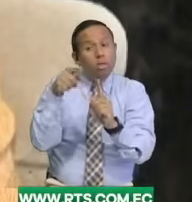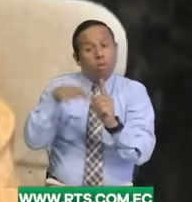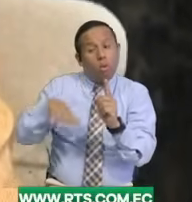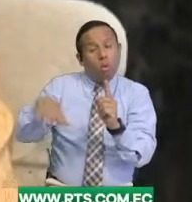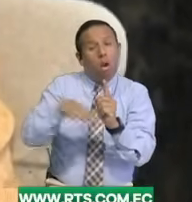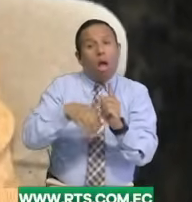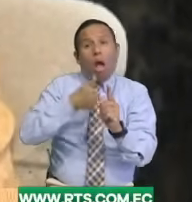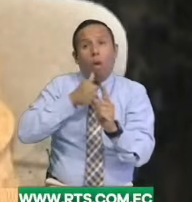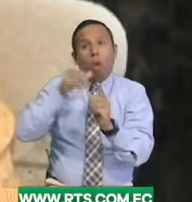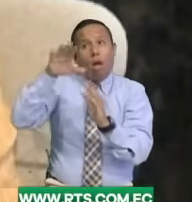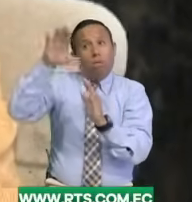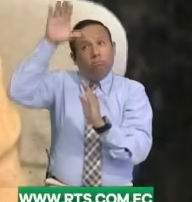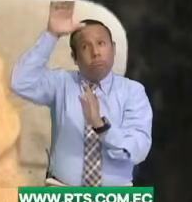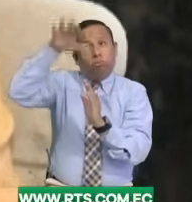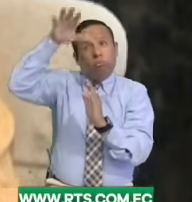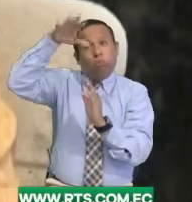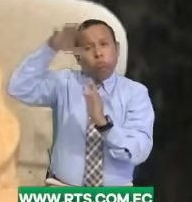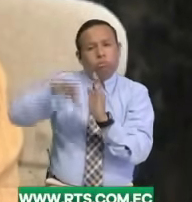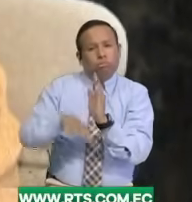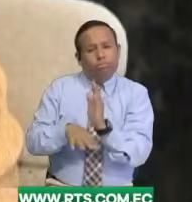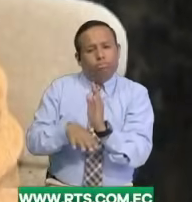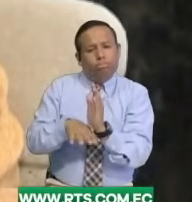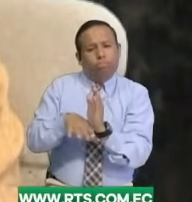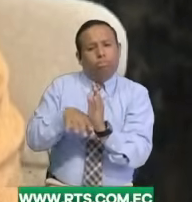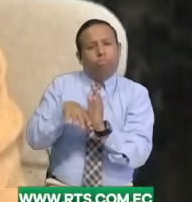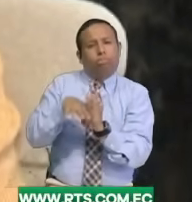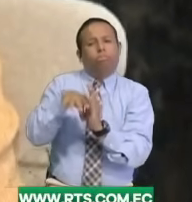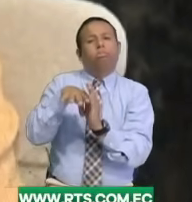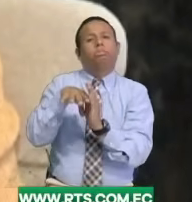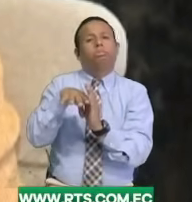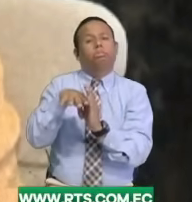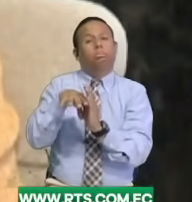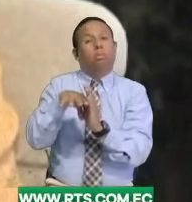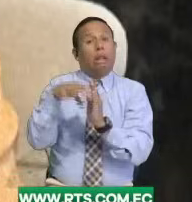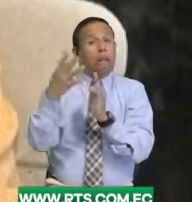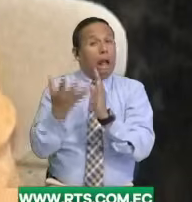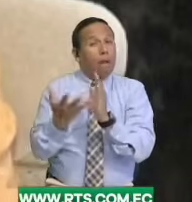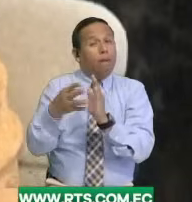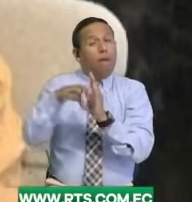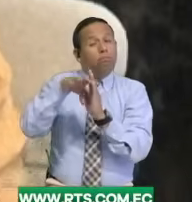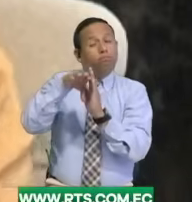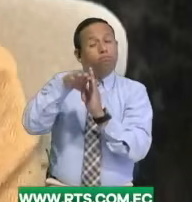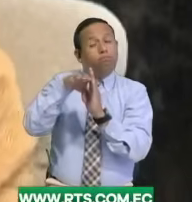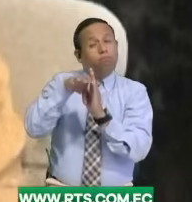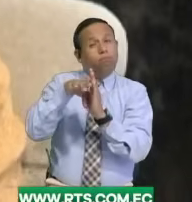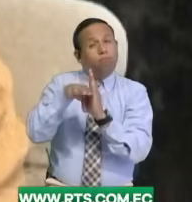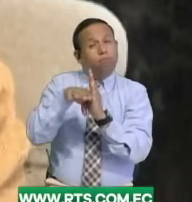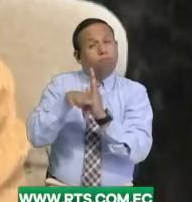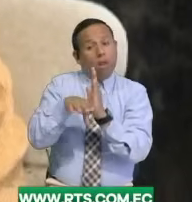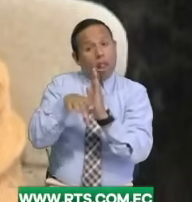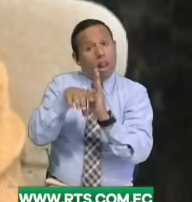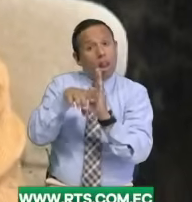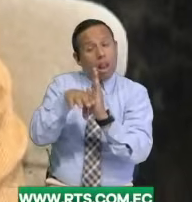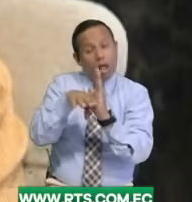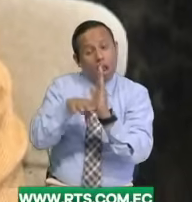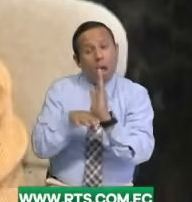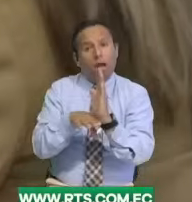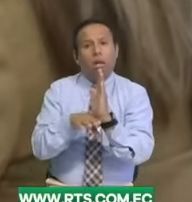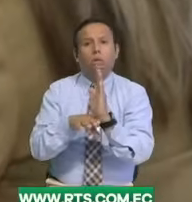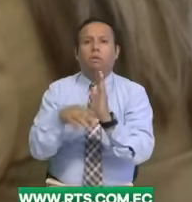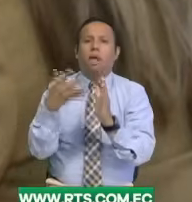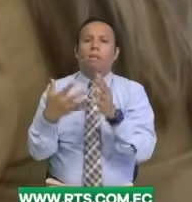mínimas justamente para que pueda activarse el cuarto de máquinas. De bajar esas cotas mínimas hay riesgo de que se pueden dañar todo lo que es el